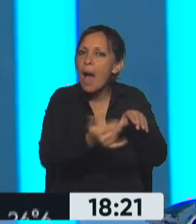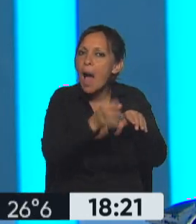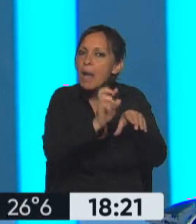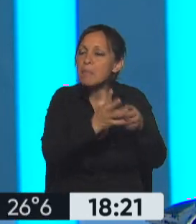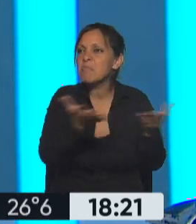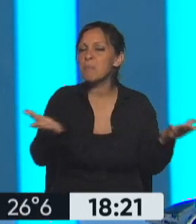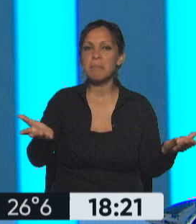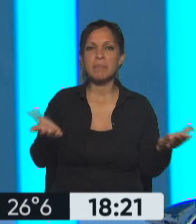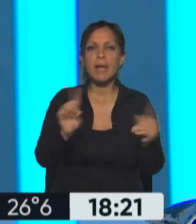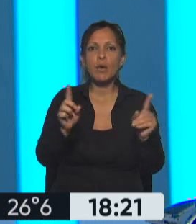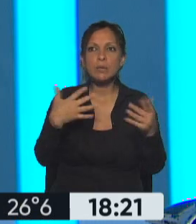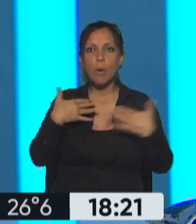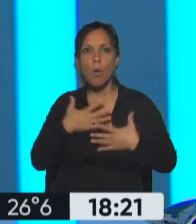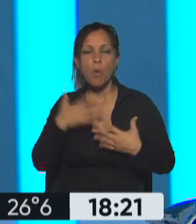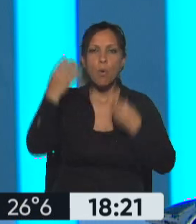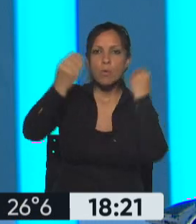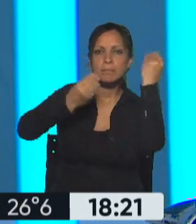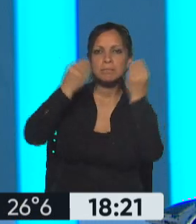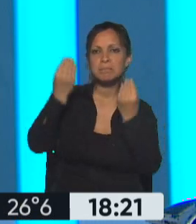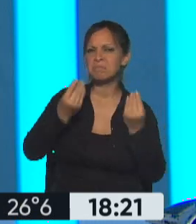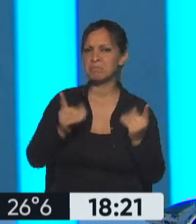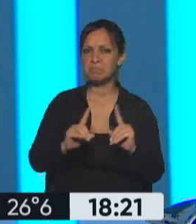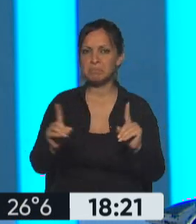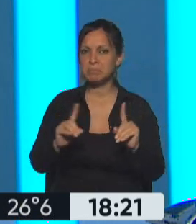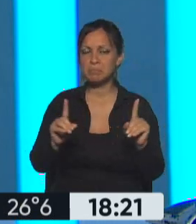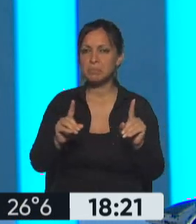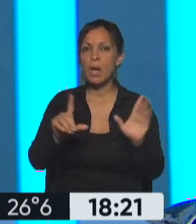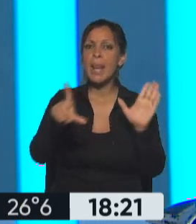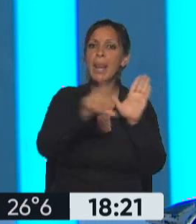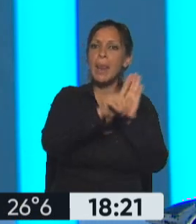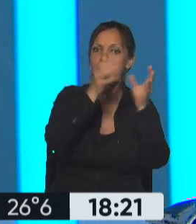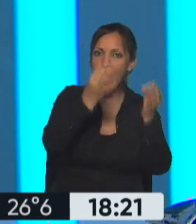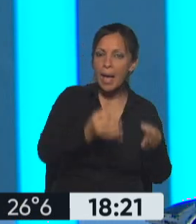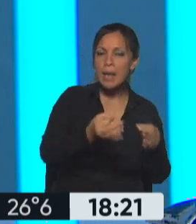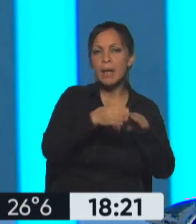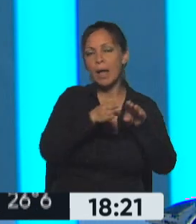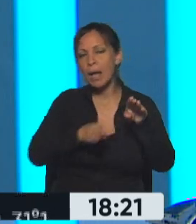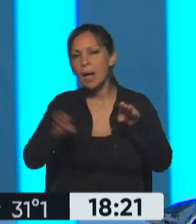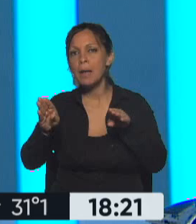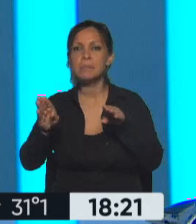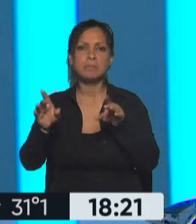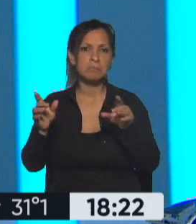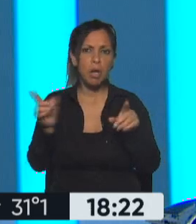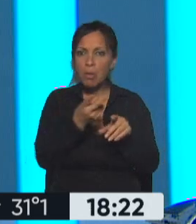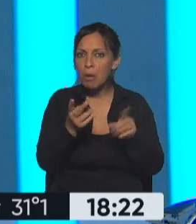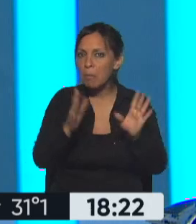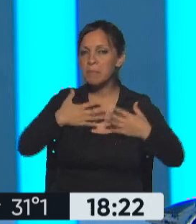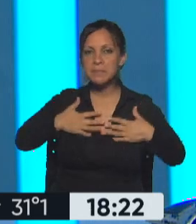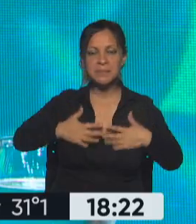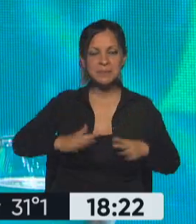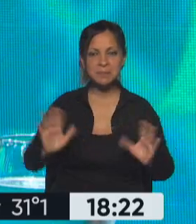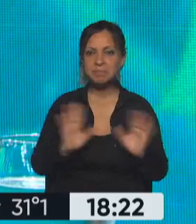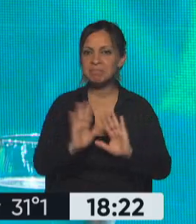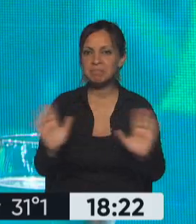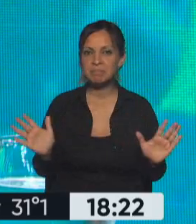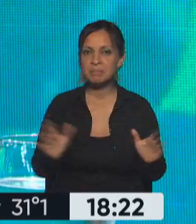tanta tensión en el mercado cambiario, ni el legal ni el ilegal, como para decir hay una situación de presión. No hay indicadores, entonces.